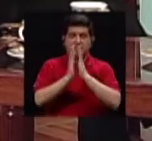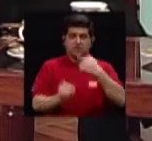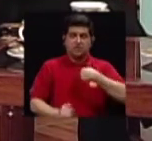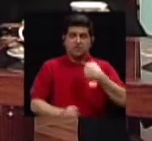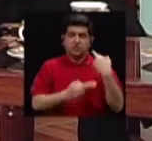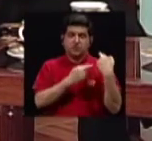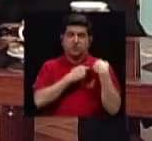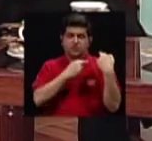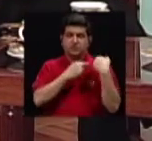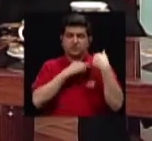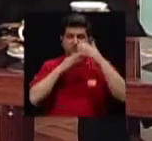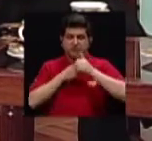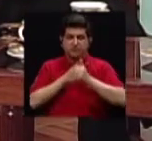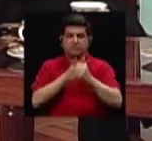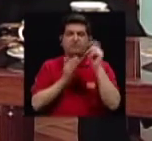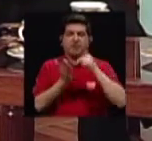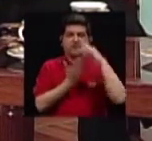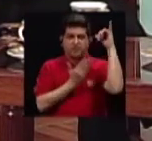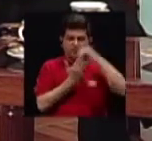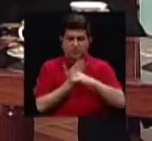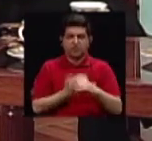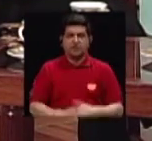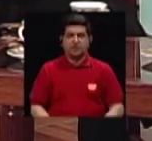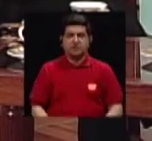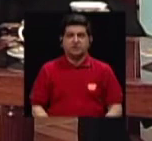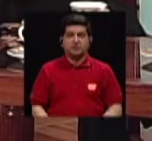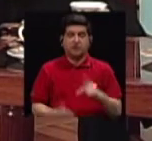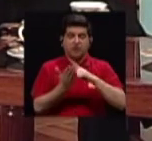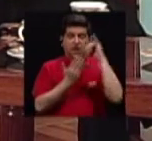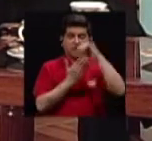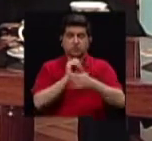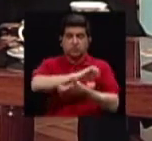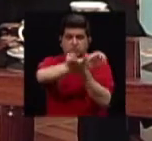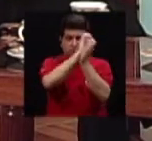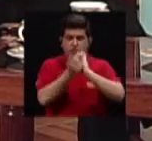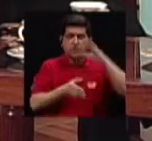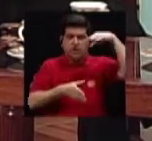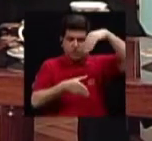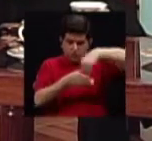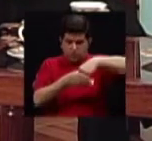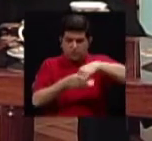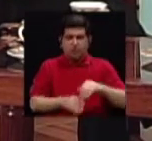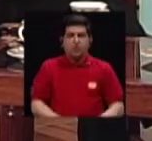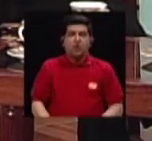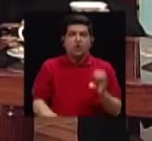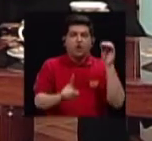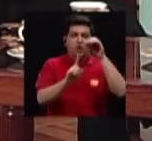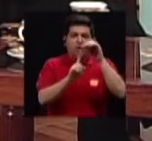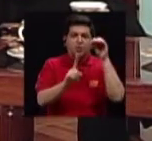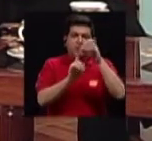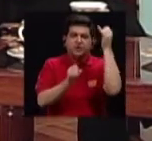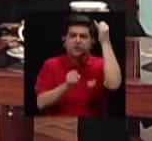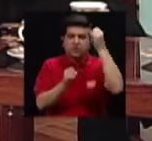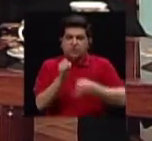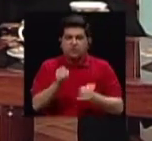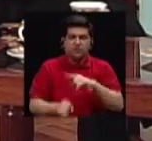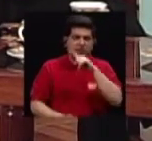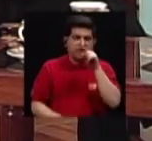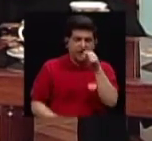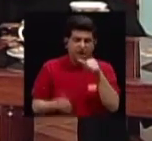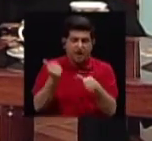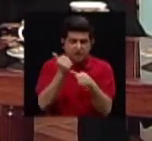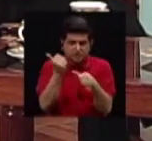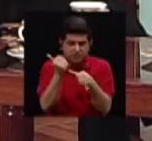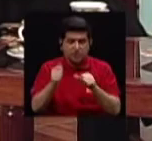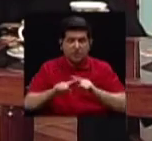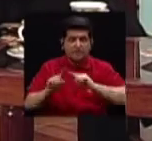de liderar el proyecto, y que iba a ser un proyecto de cambio que iba a involucrar los objetivos finales de la consultoría, pero cualquier cambio